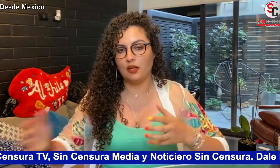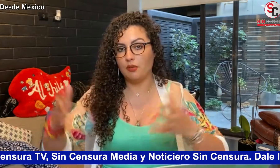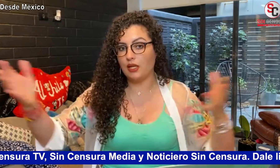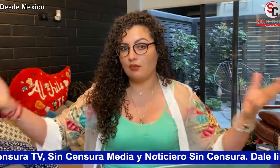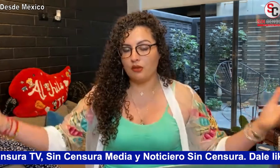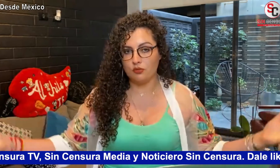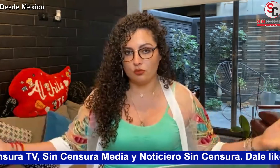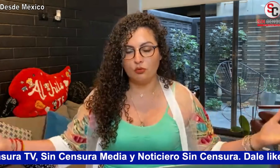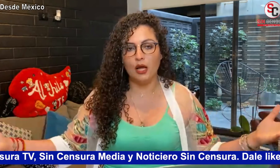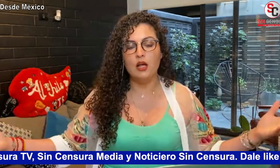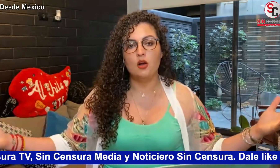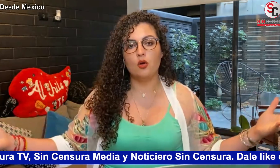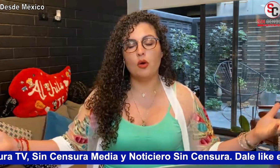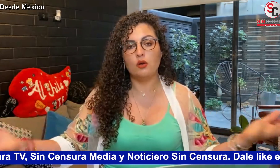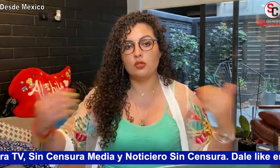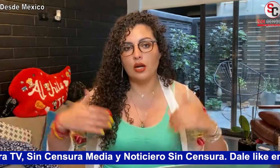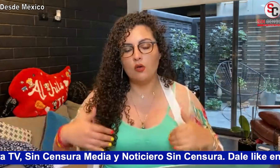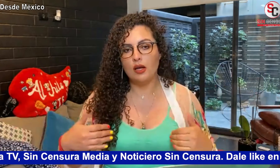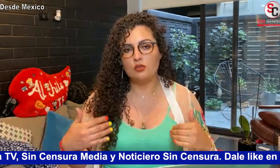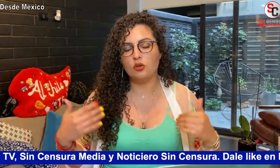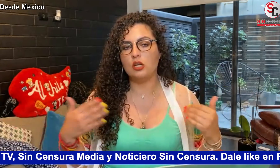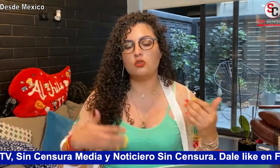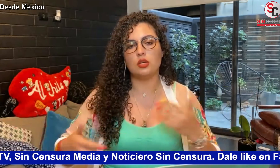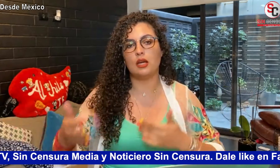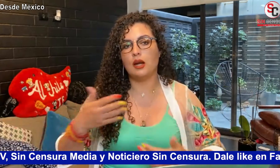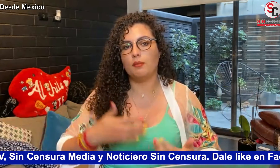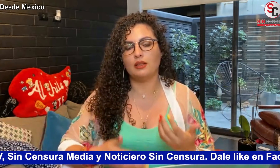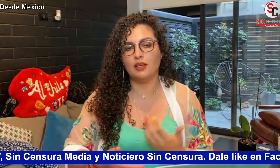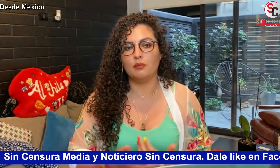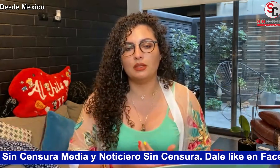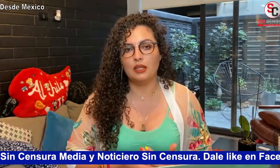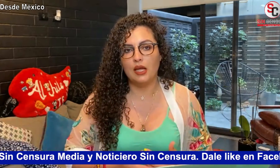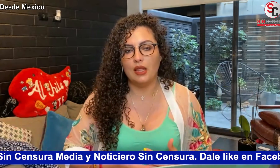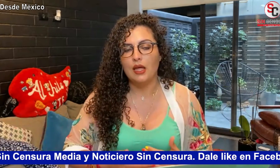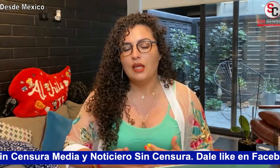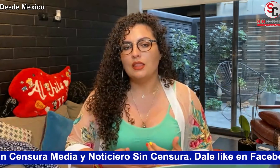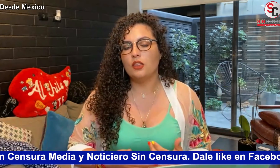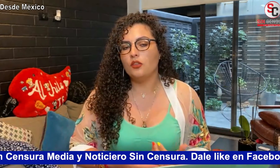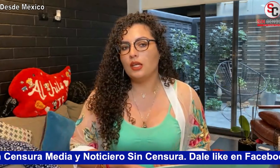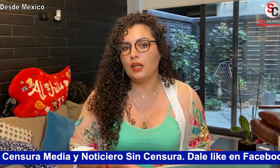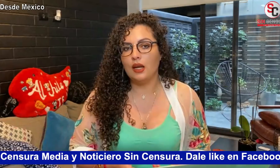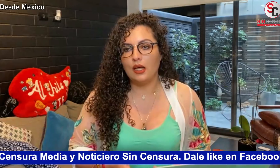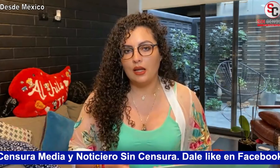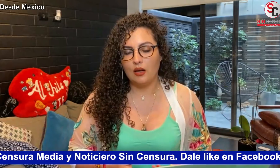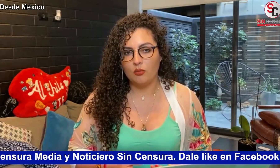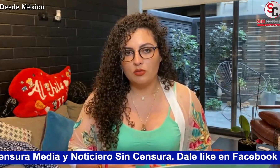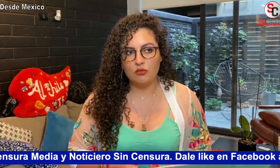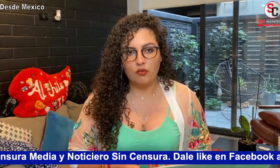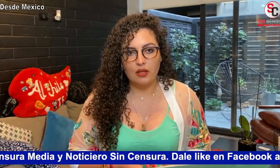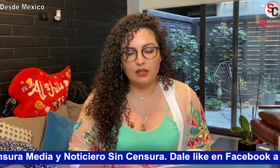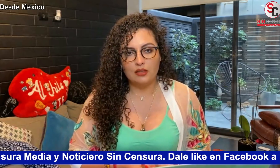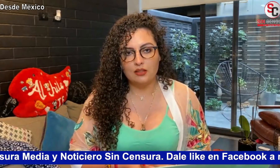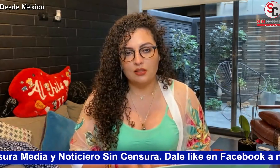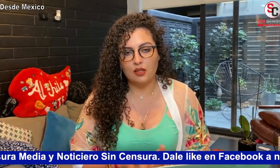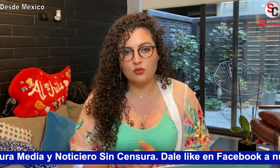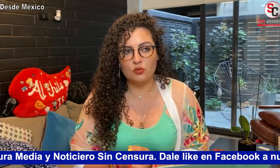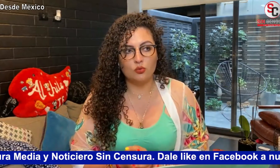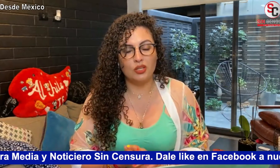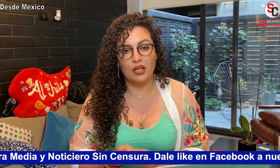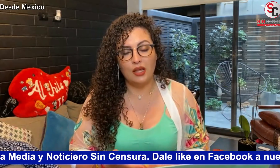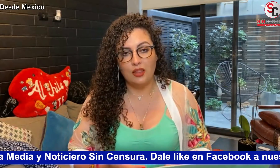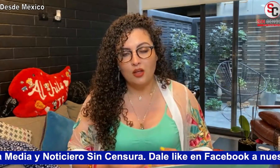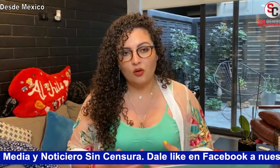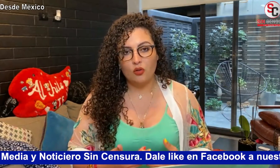prestarles prácticamente la infraestructura, lo cual nos genera un gasto y no se genera prácticamente nada? ¿De dónde genera la Comisión Federal de Electricidad